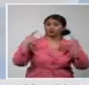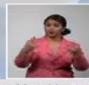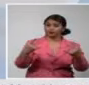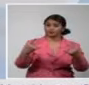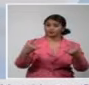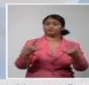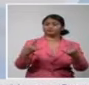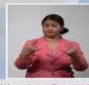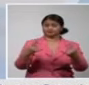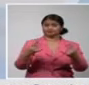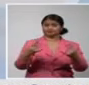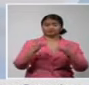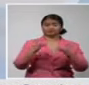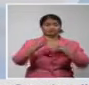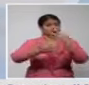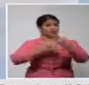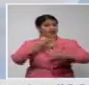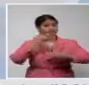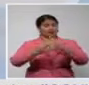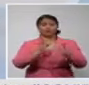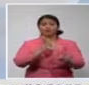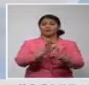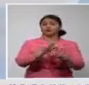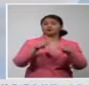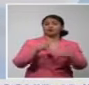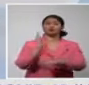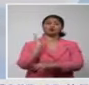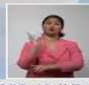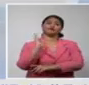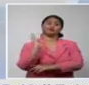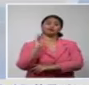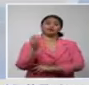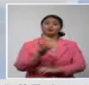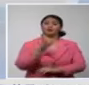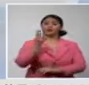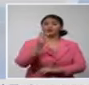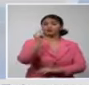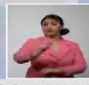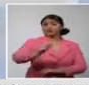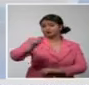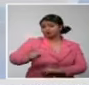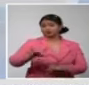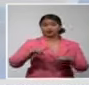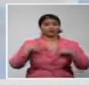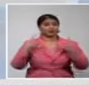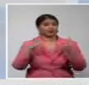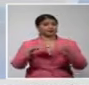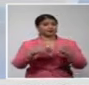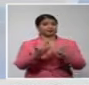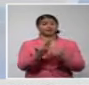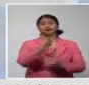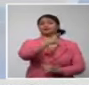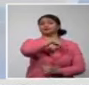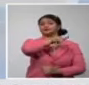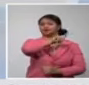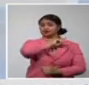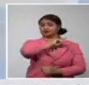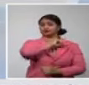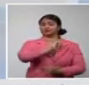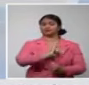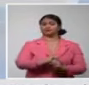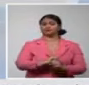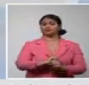inicio de esta conferencia por las 4 personas que fallecieron en el día de ayer o en estos